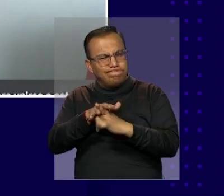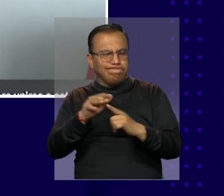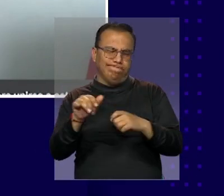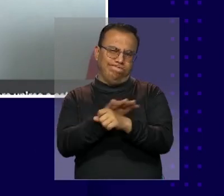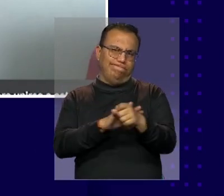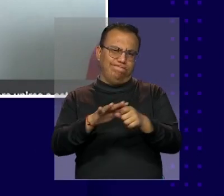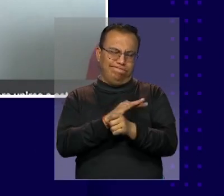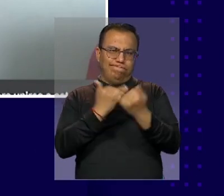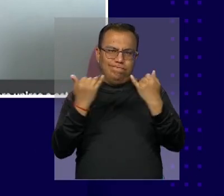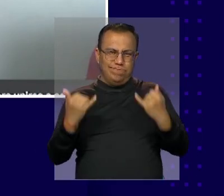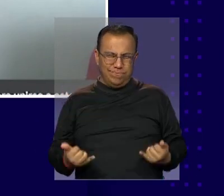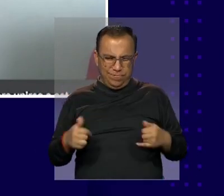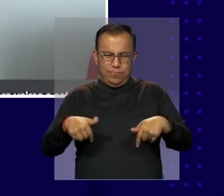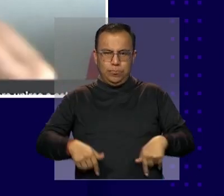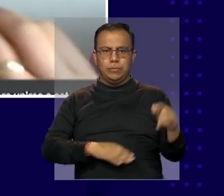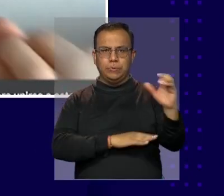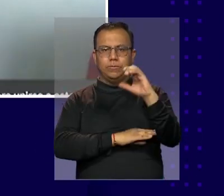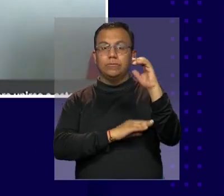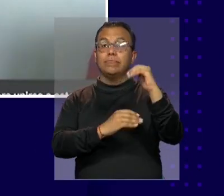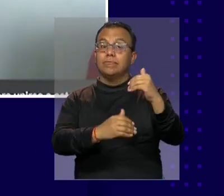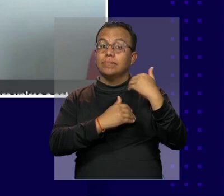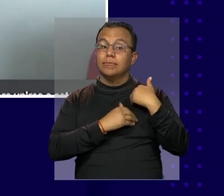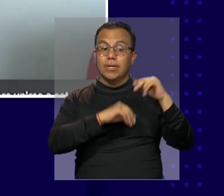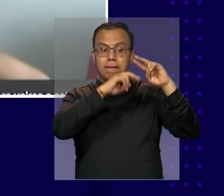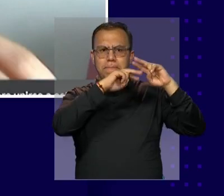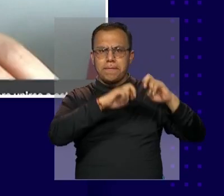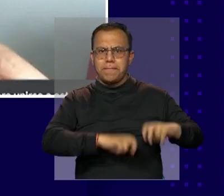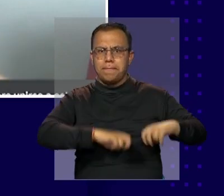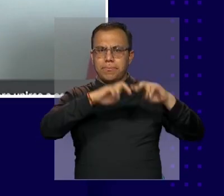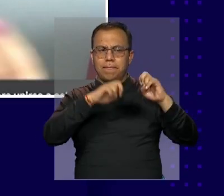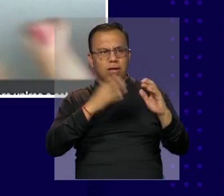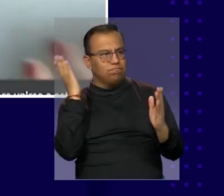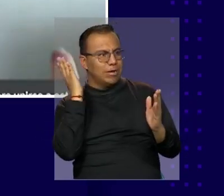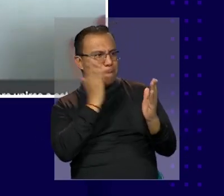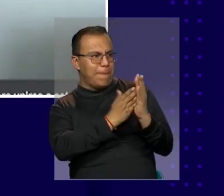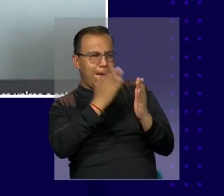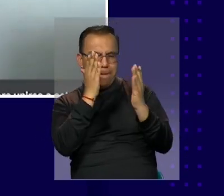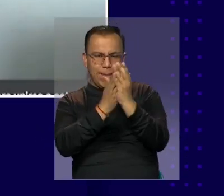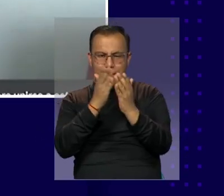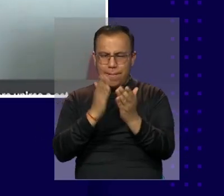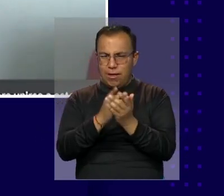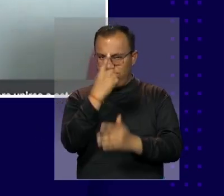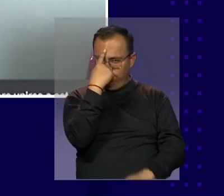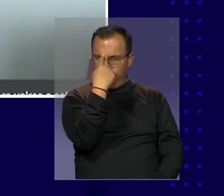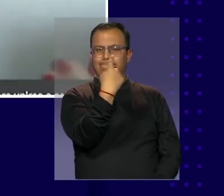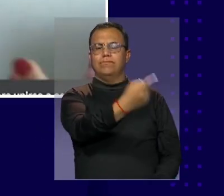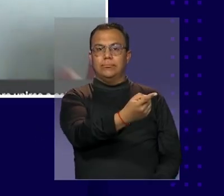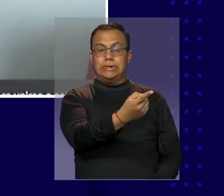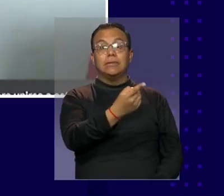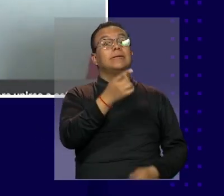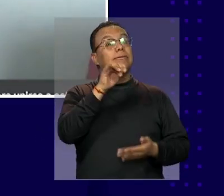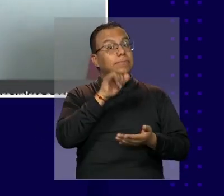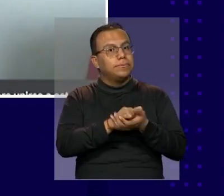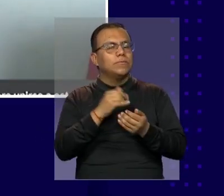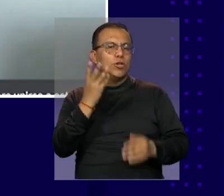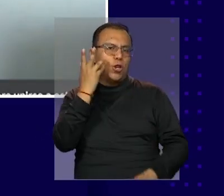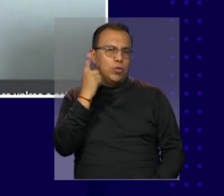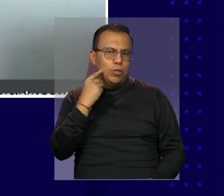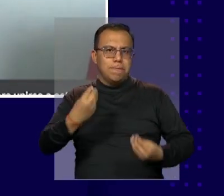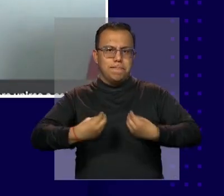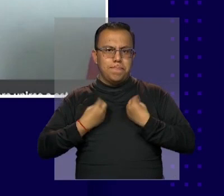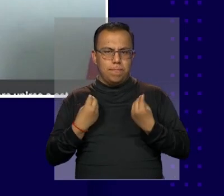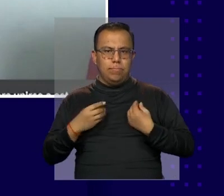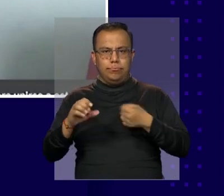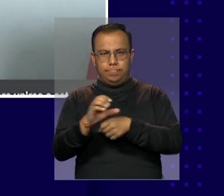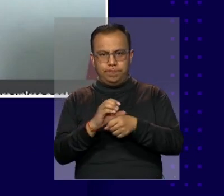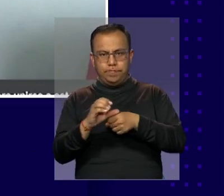país, que se siguen cometiendo. Es la encargada de investigar las amenazas, incluso todo el tema que a diario vive la